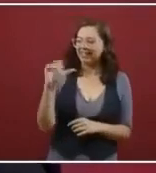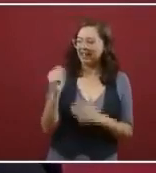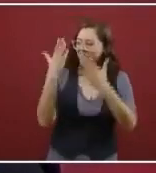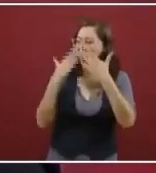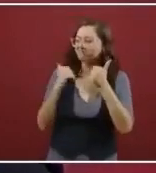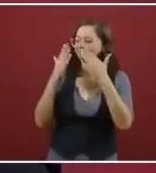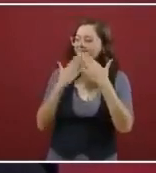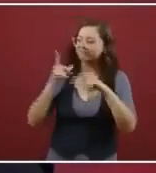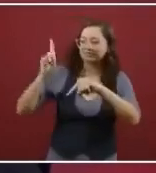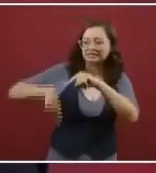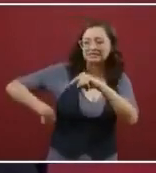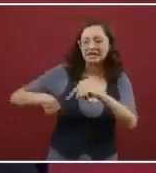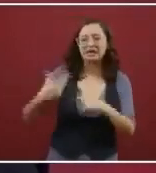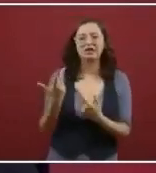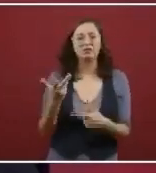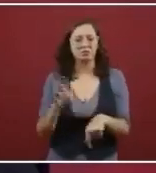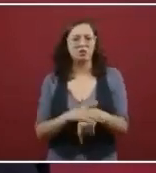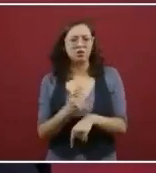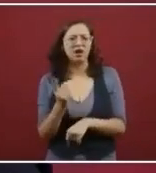se contratan